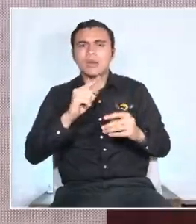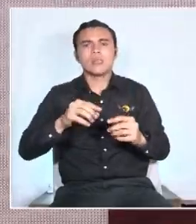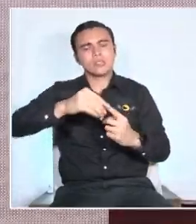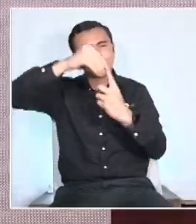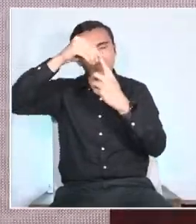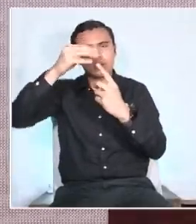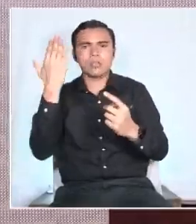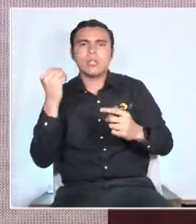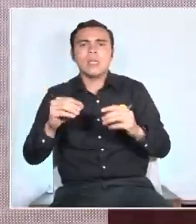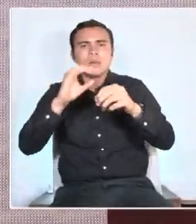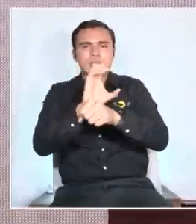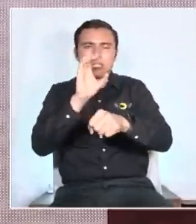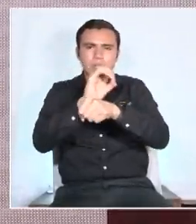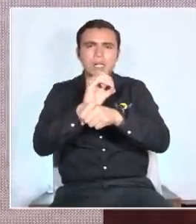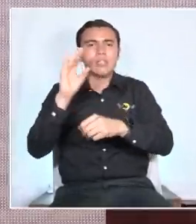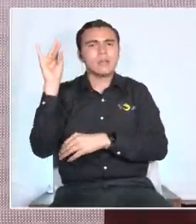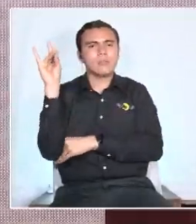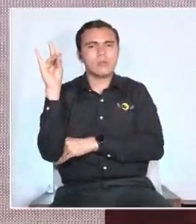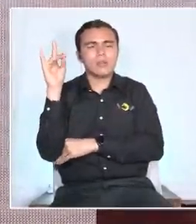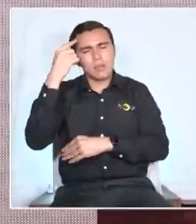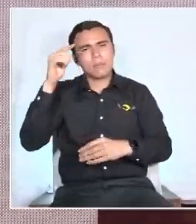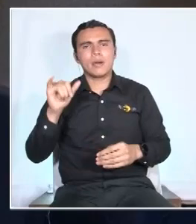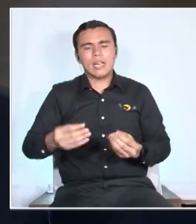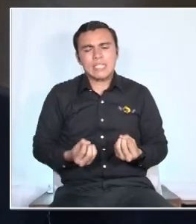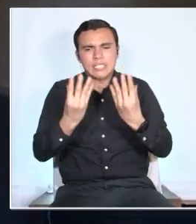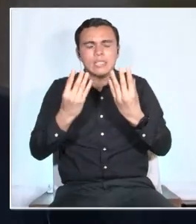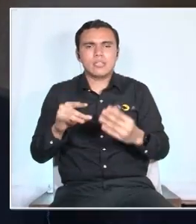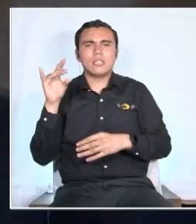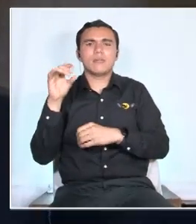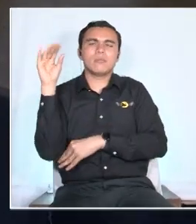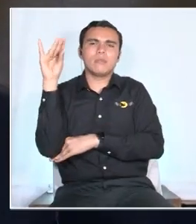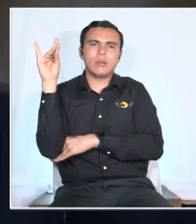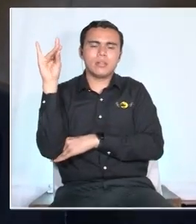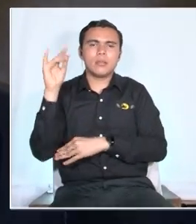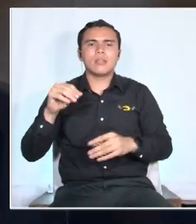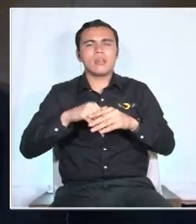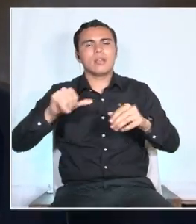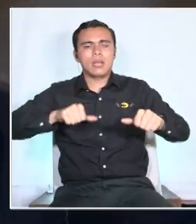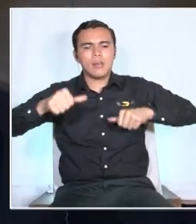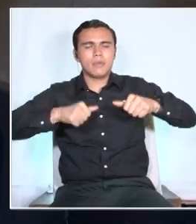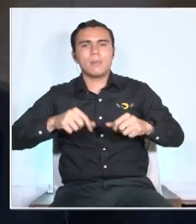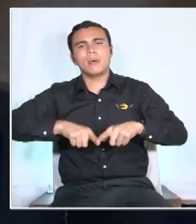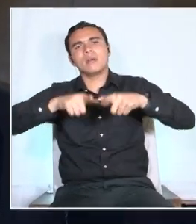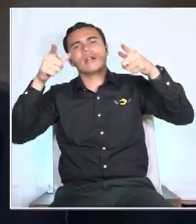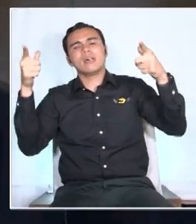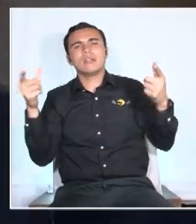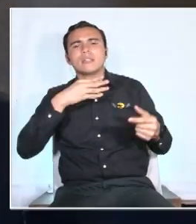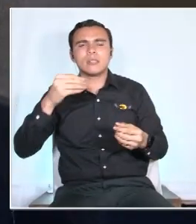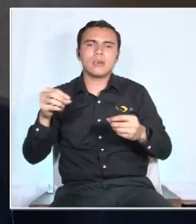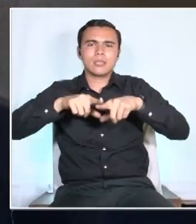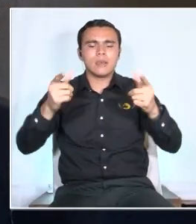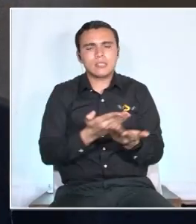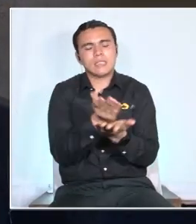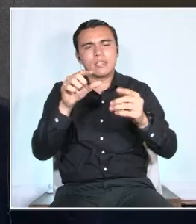escogido Casa de Oración Bolivia para encender a Bolivia en el avivamiento más grande que ha habido en